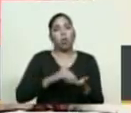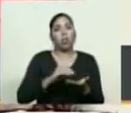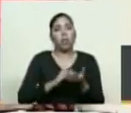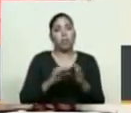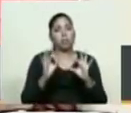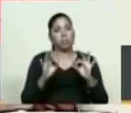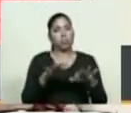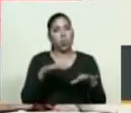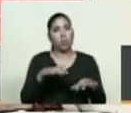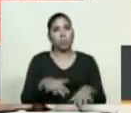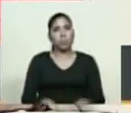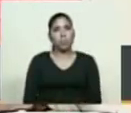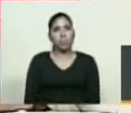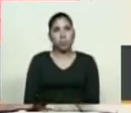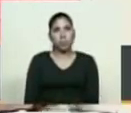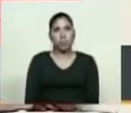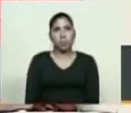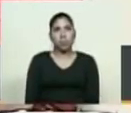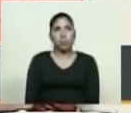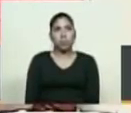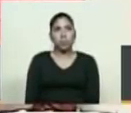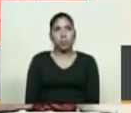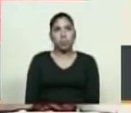Víctor Clark lo sacó